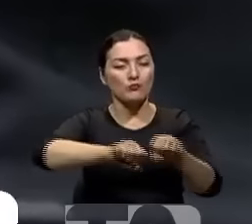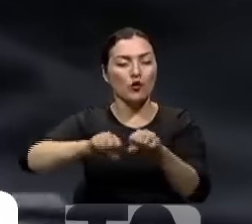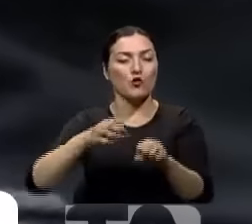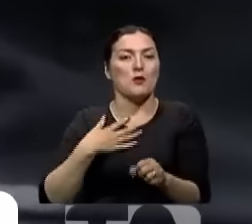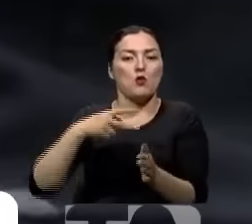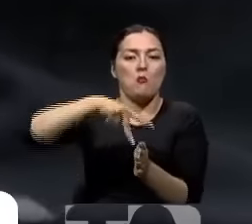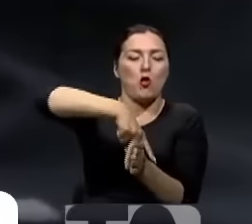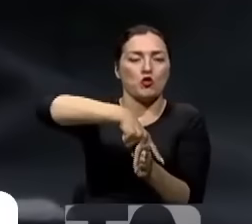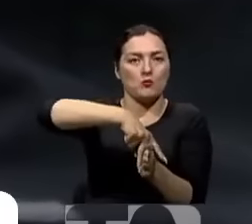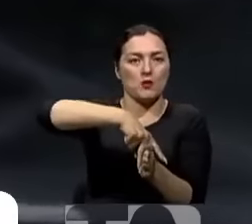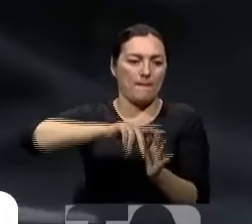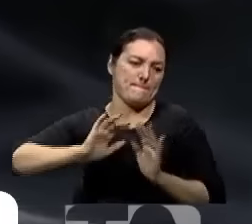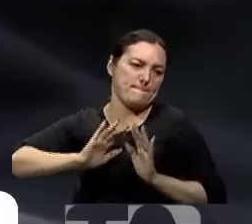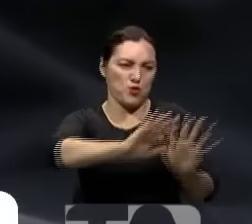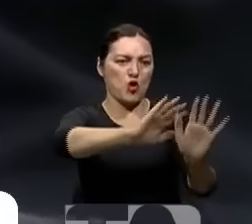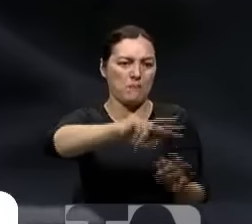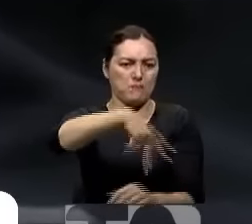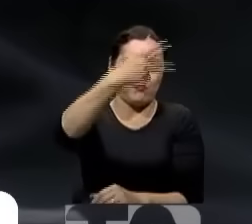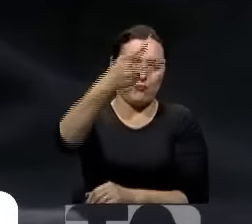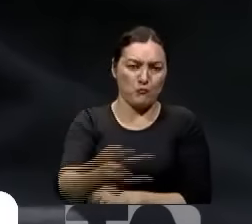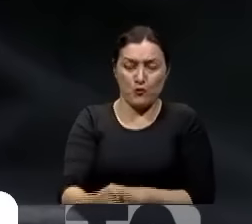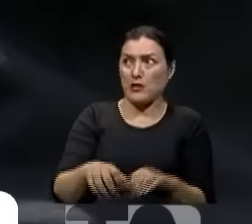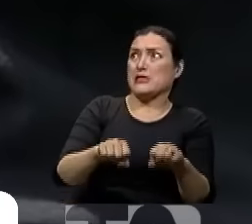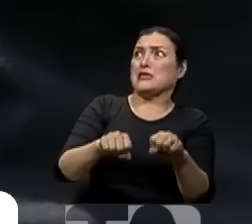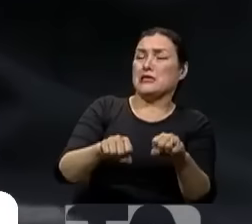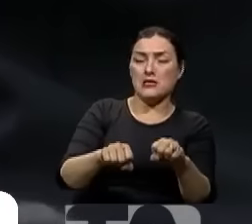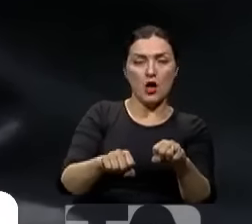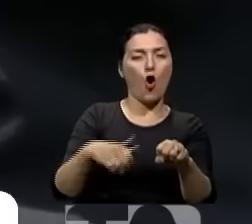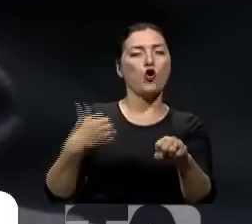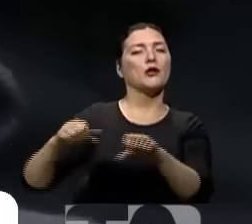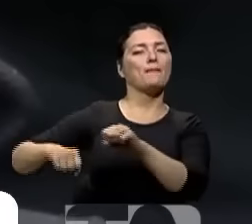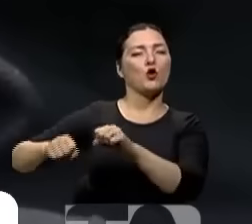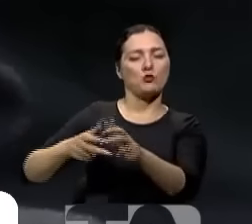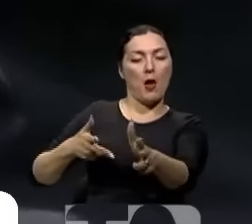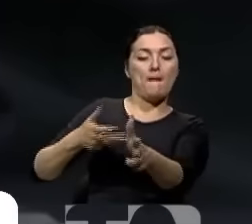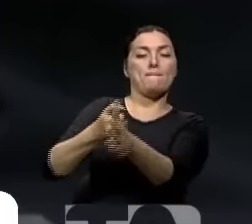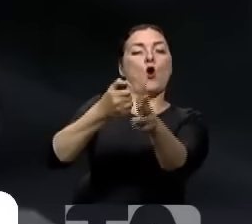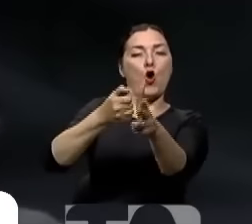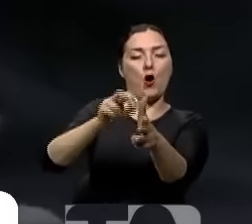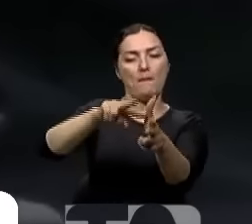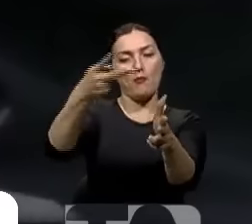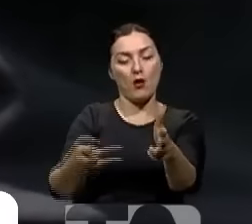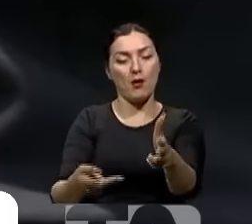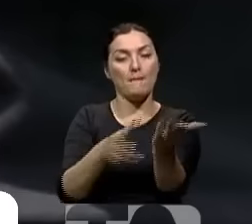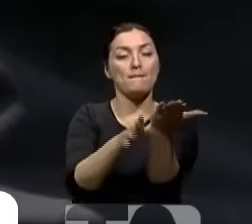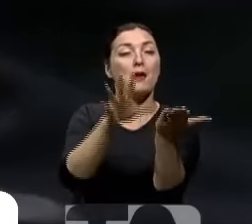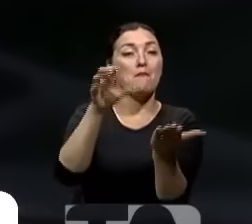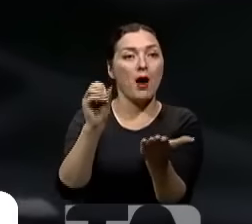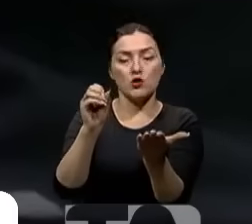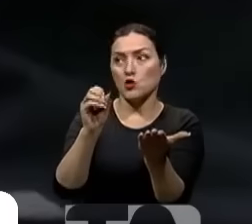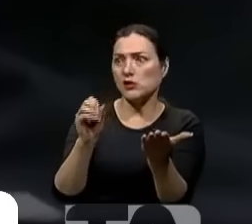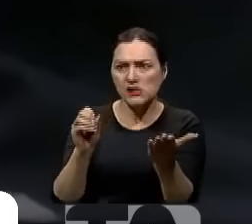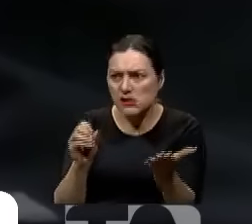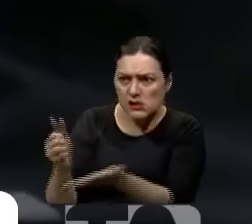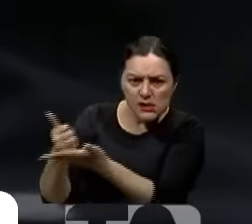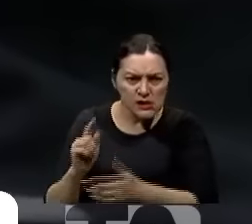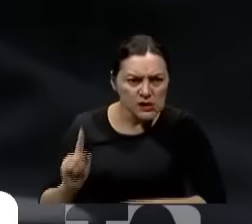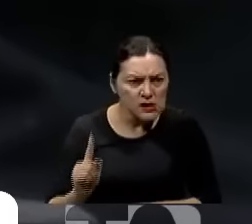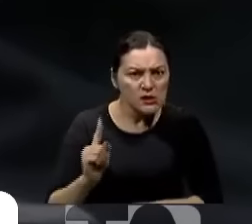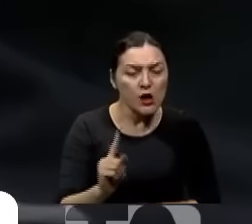moto, me choca por la parte de atrás con la motocicleta. En ese momento sale mi hermano a auxiliarme y debido a